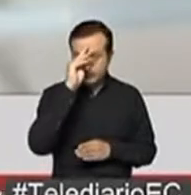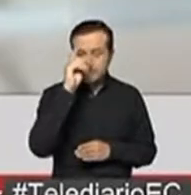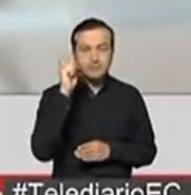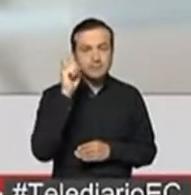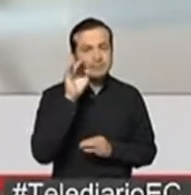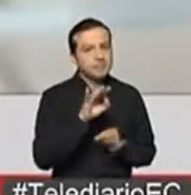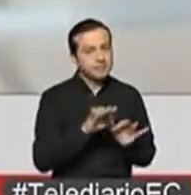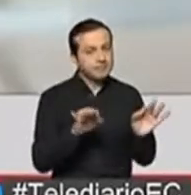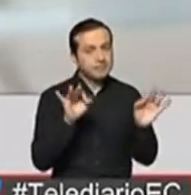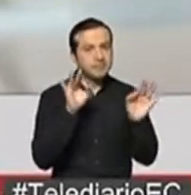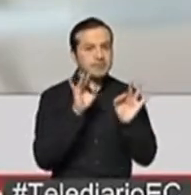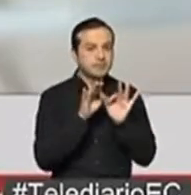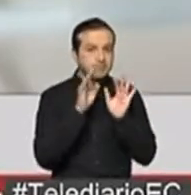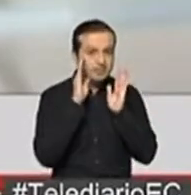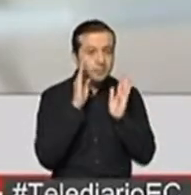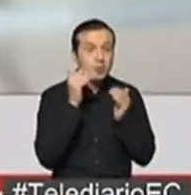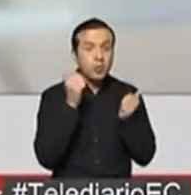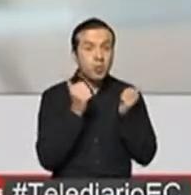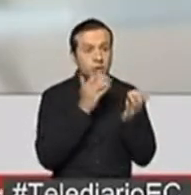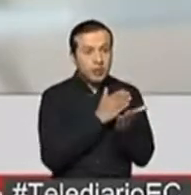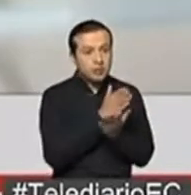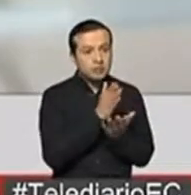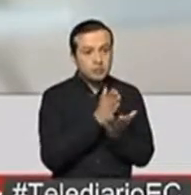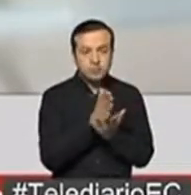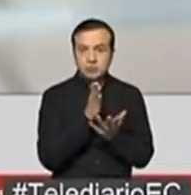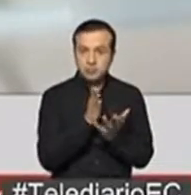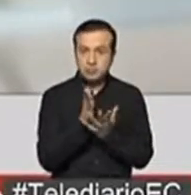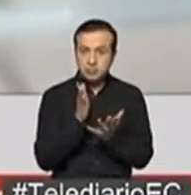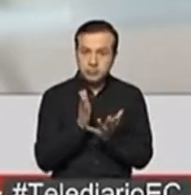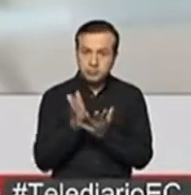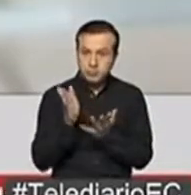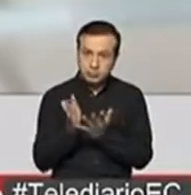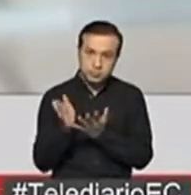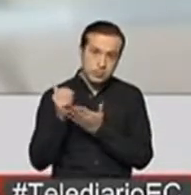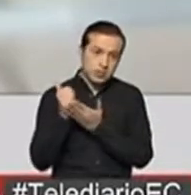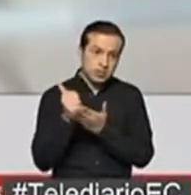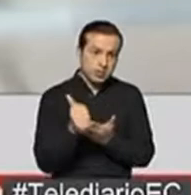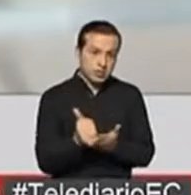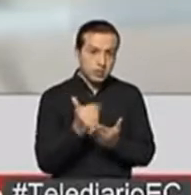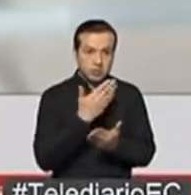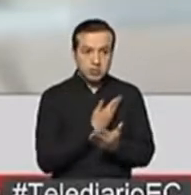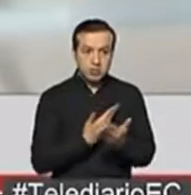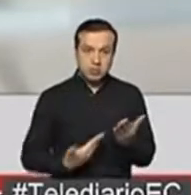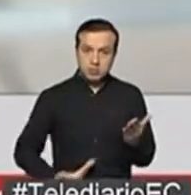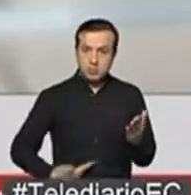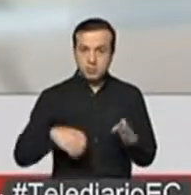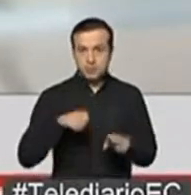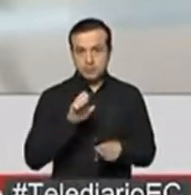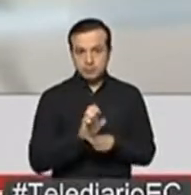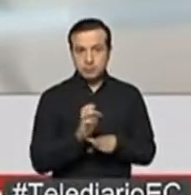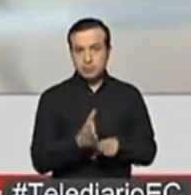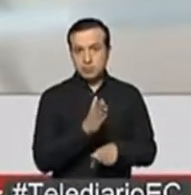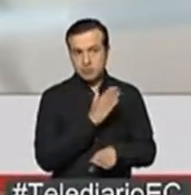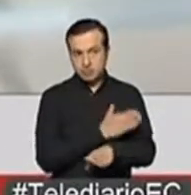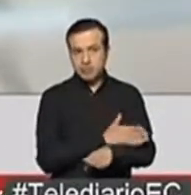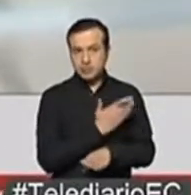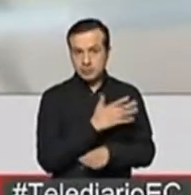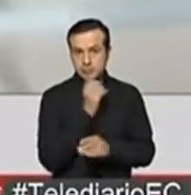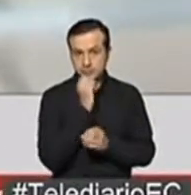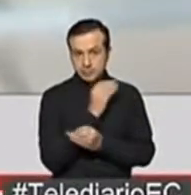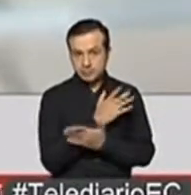hay que buscar caminos idóneos para ayudar a lo que el presidente de la república en un momento determinado